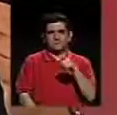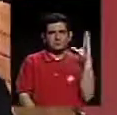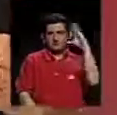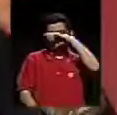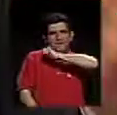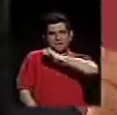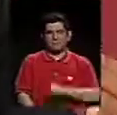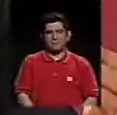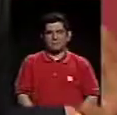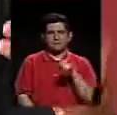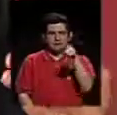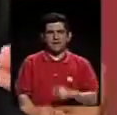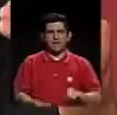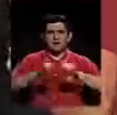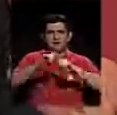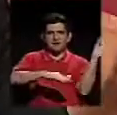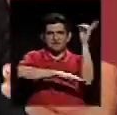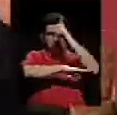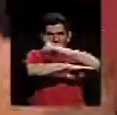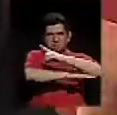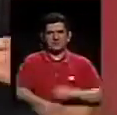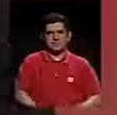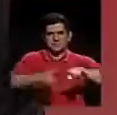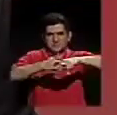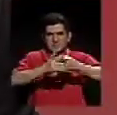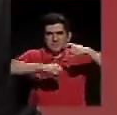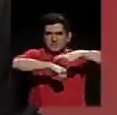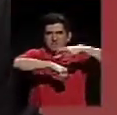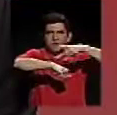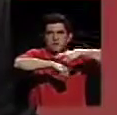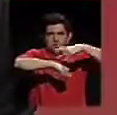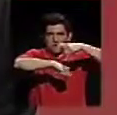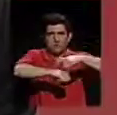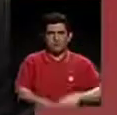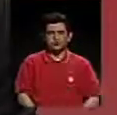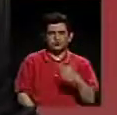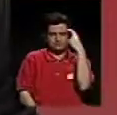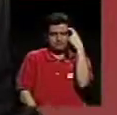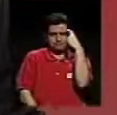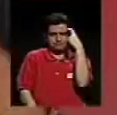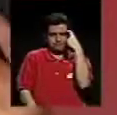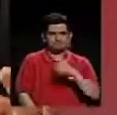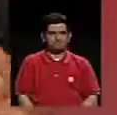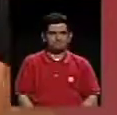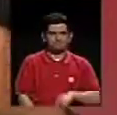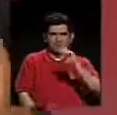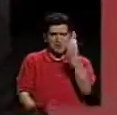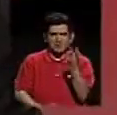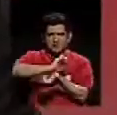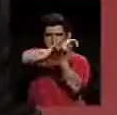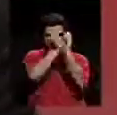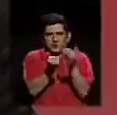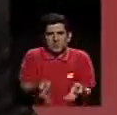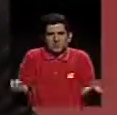apreciar en la postergación de las fechas de las que inicialmente se habían previsto. Y el segundo gran